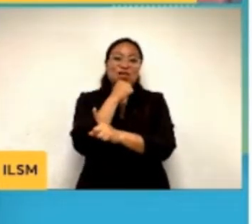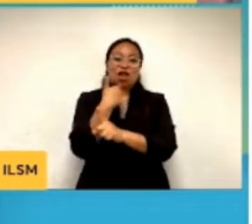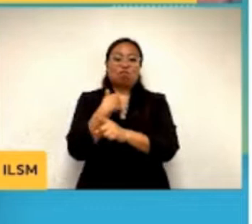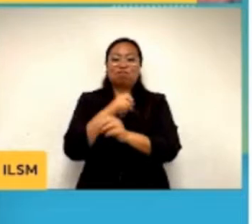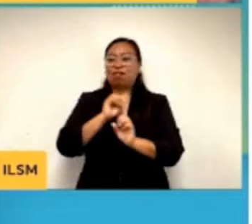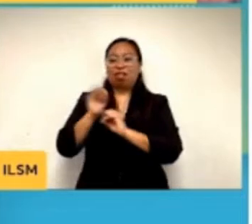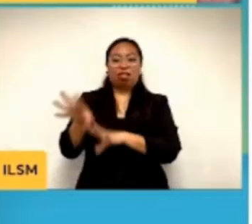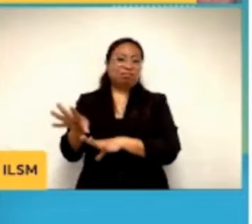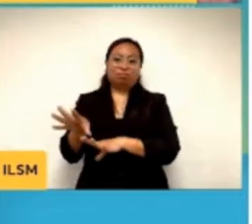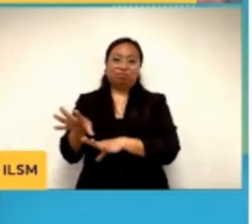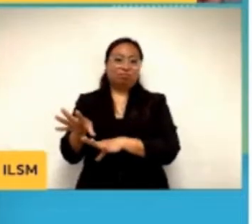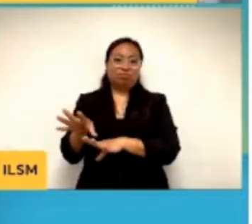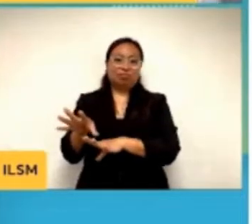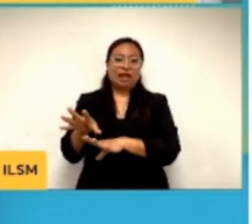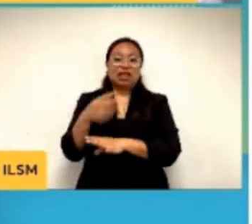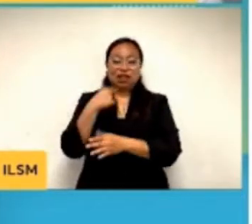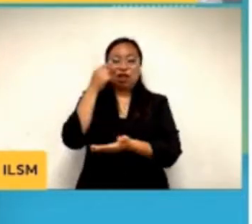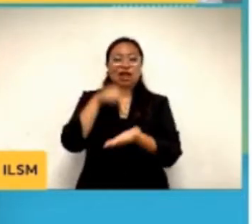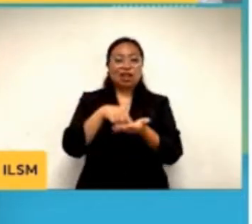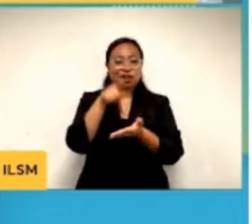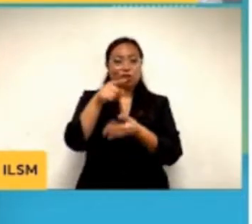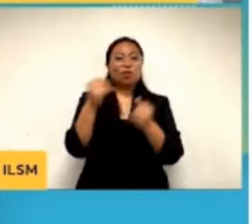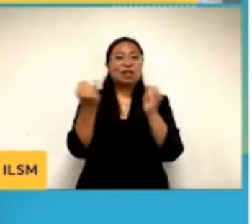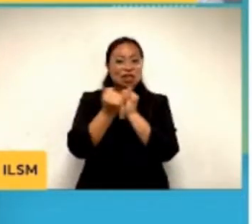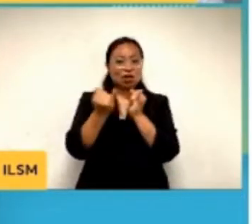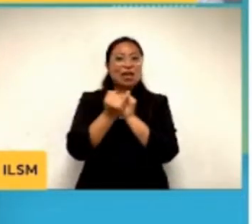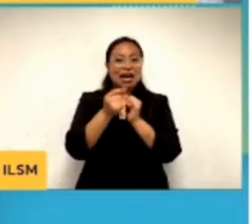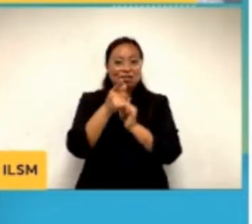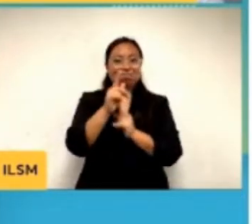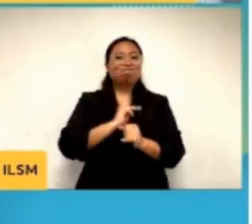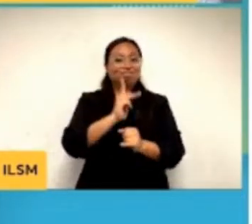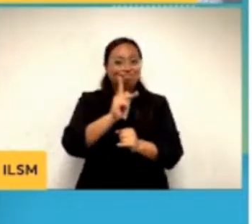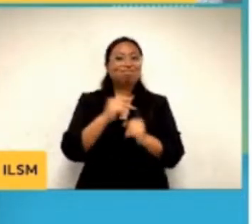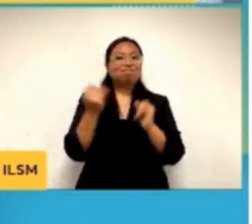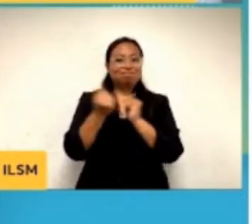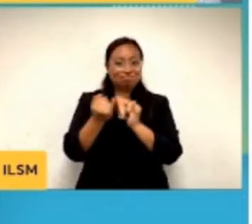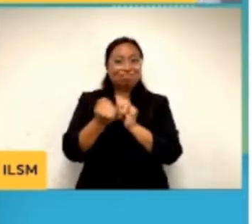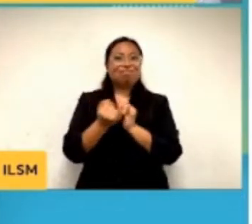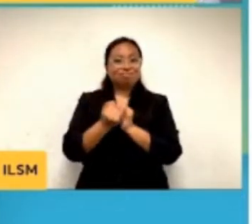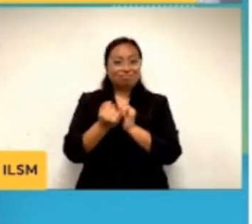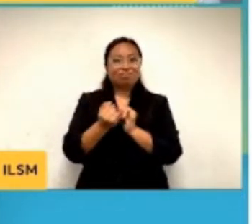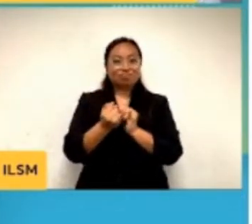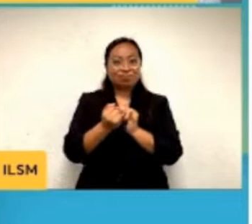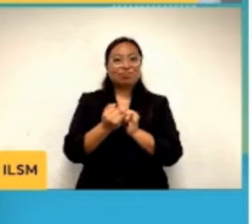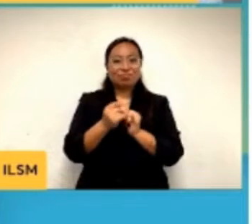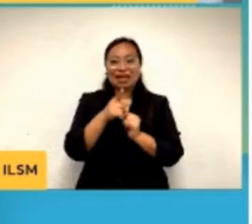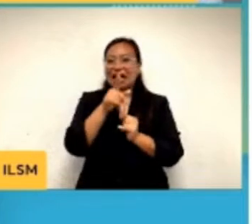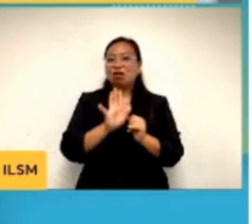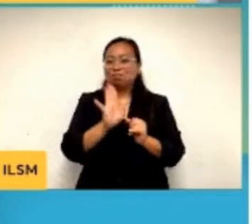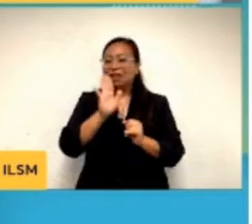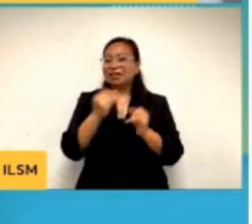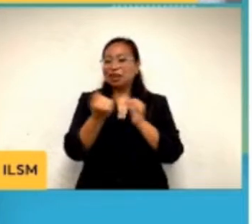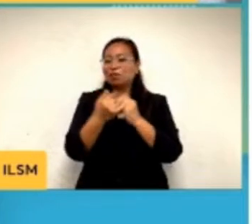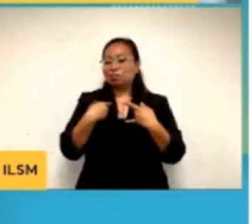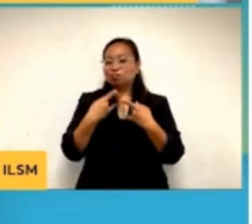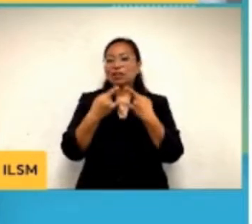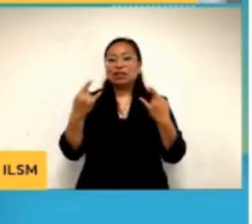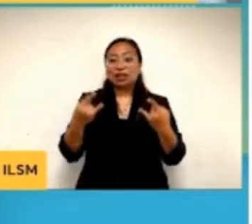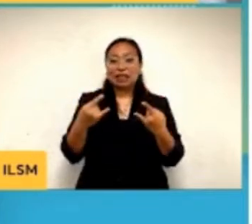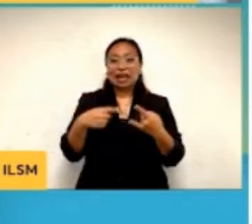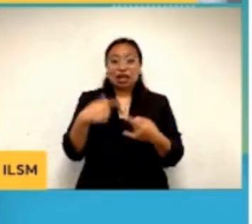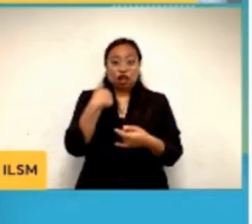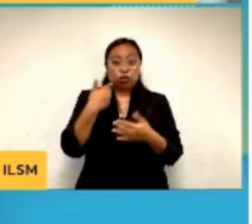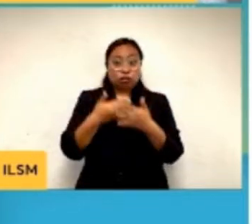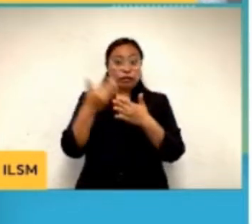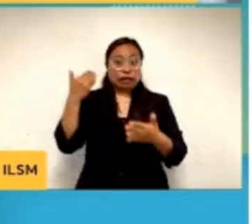estás muy probablemente muy familiarizado con esa situación, es muy probable que tú también hayas vivido algo así. En mi caso, mi